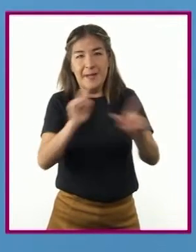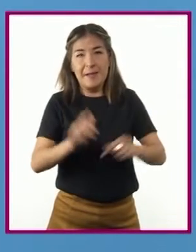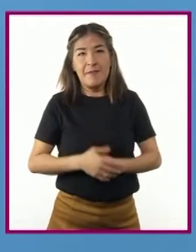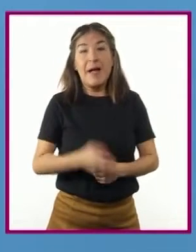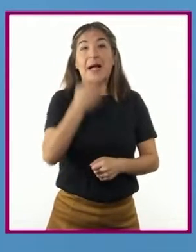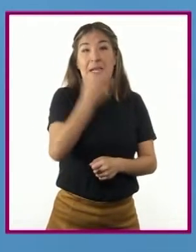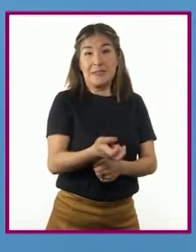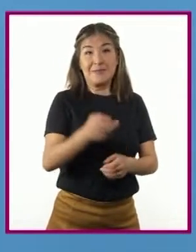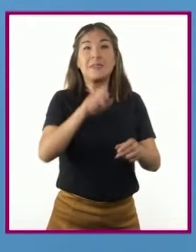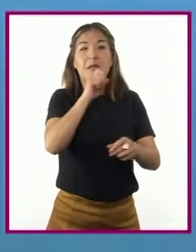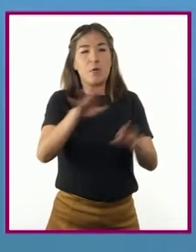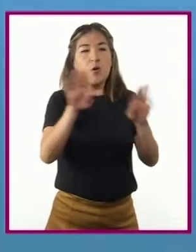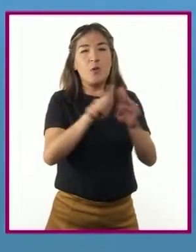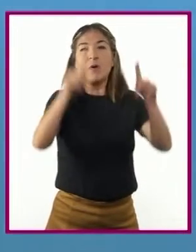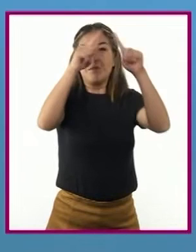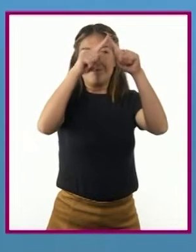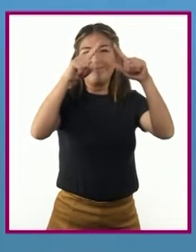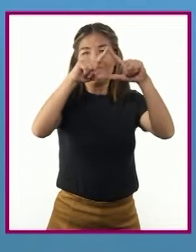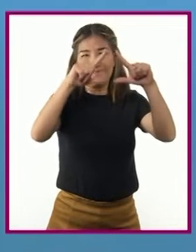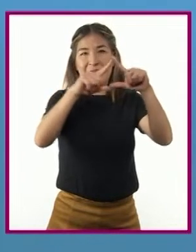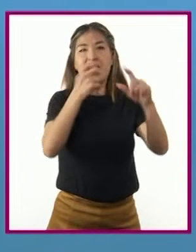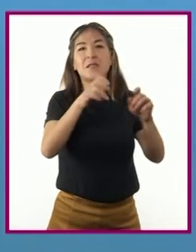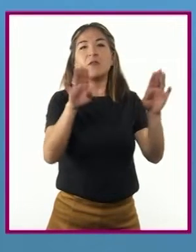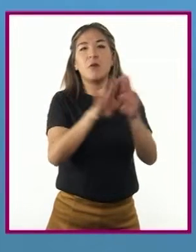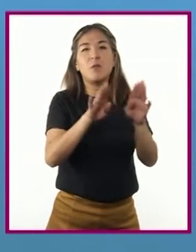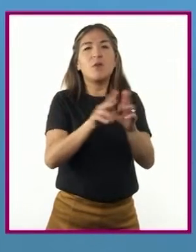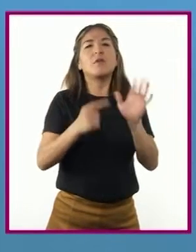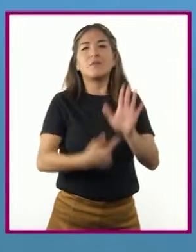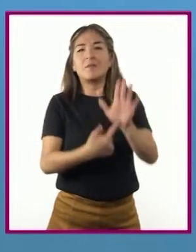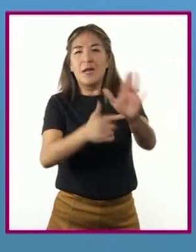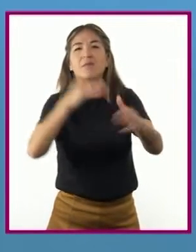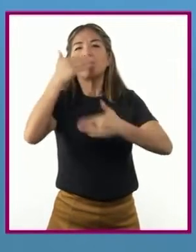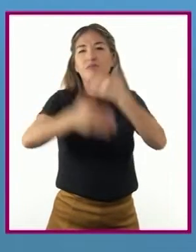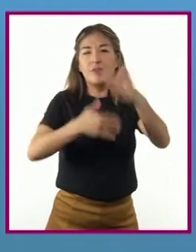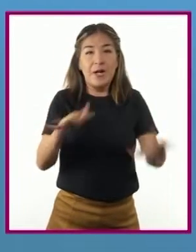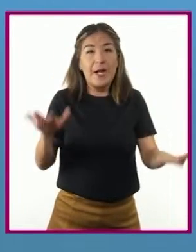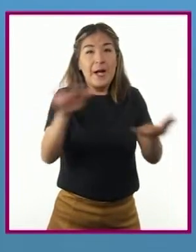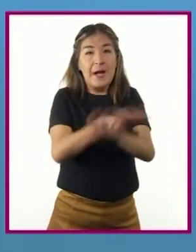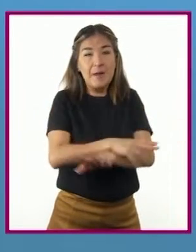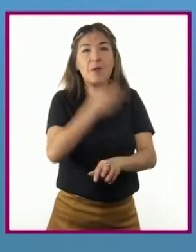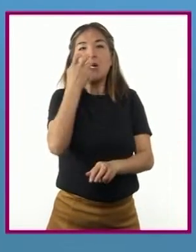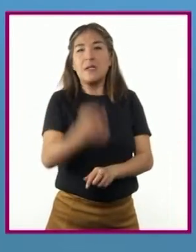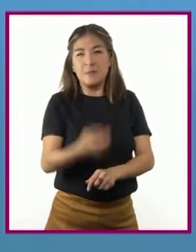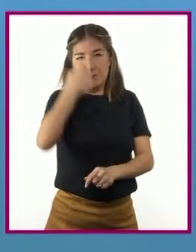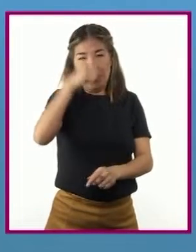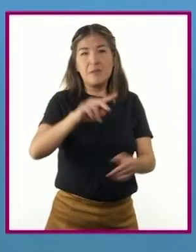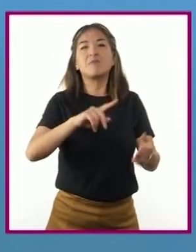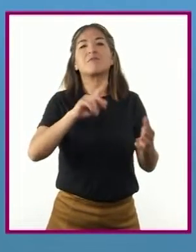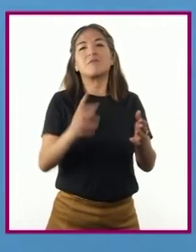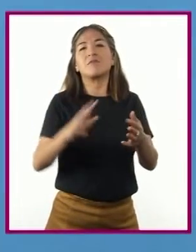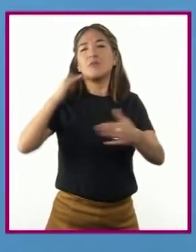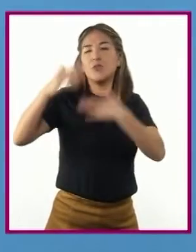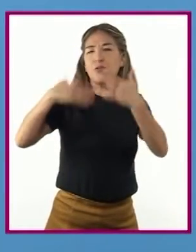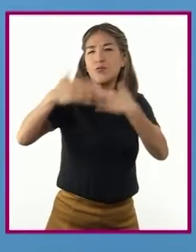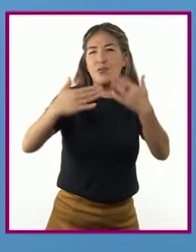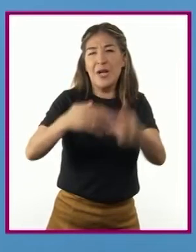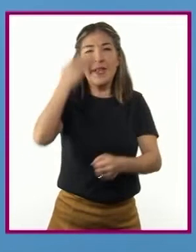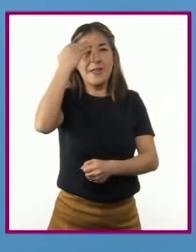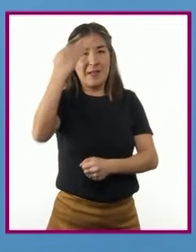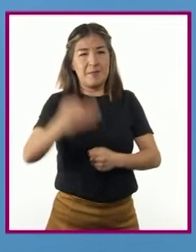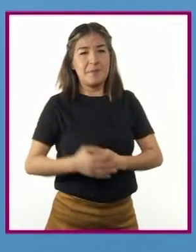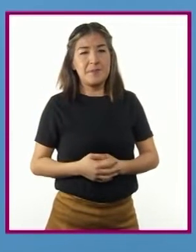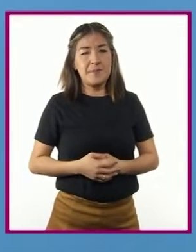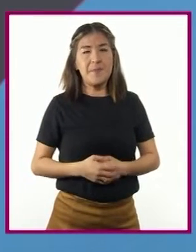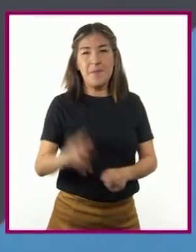las pirámides de población muestran la evolución o cambios de su estructura a través del tiempo. En las